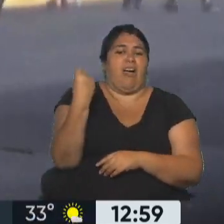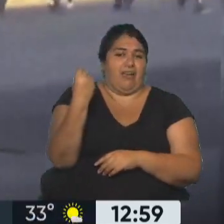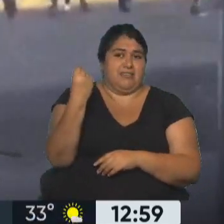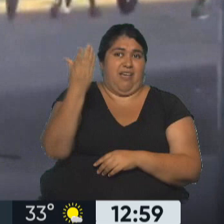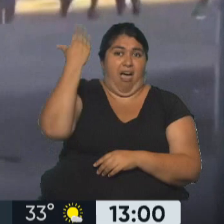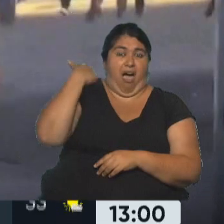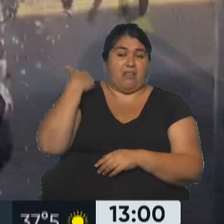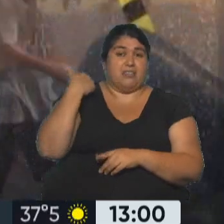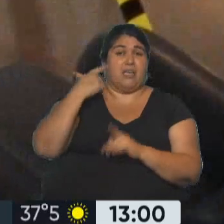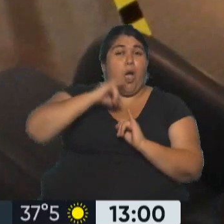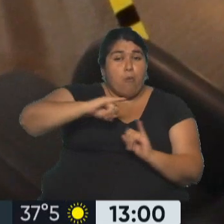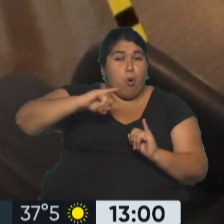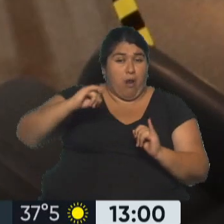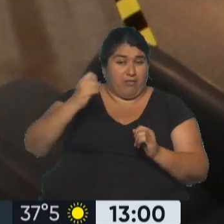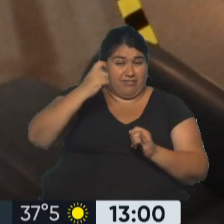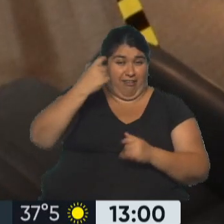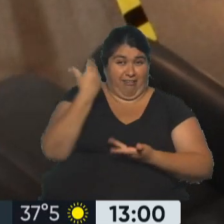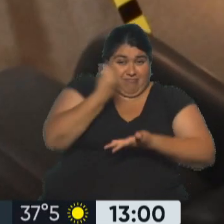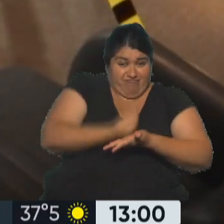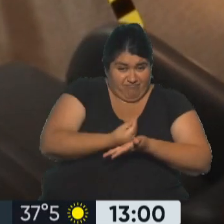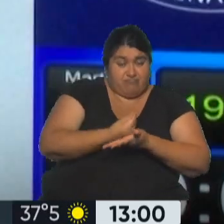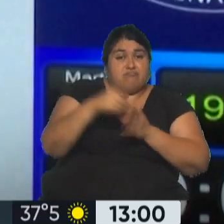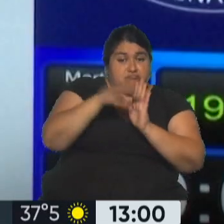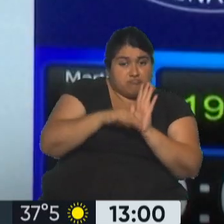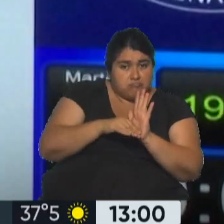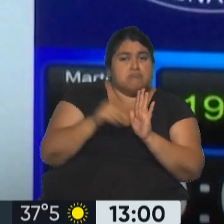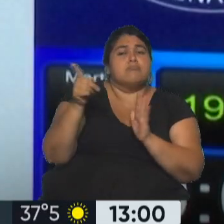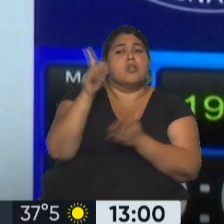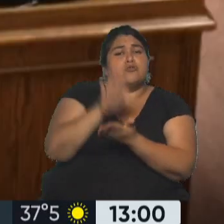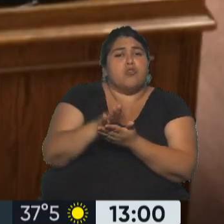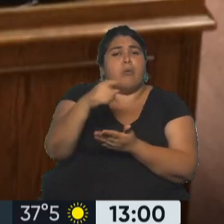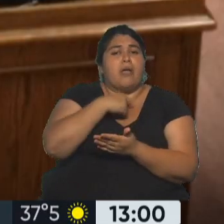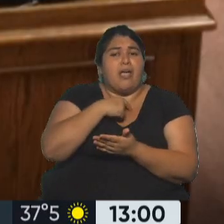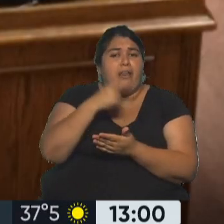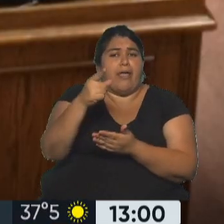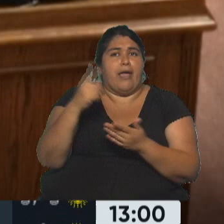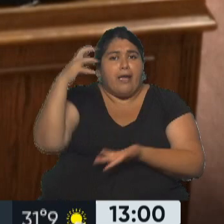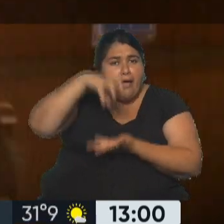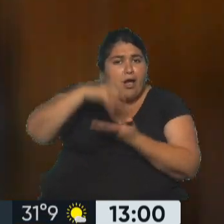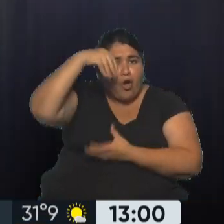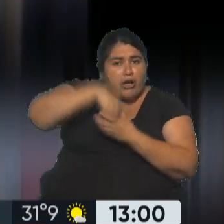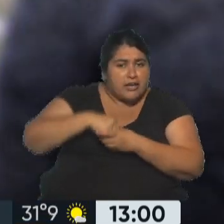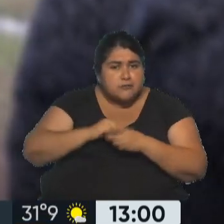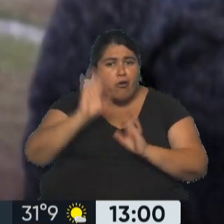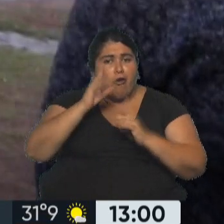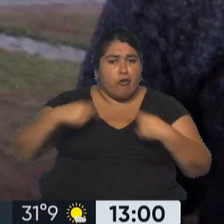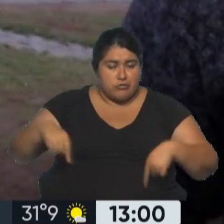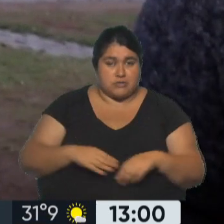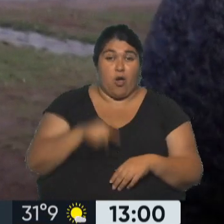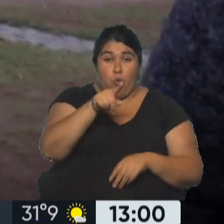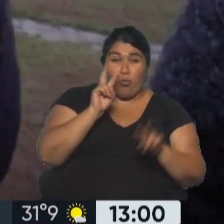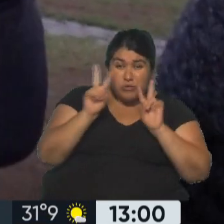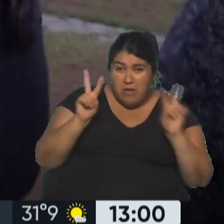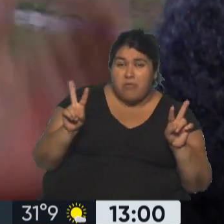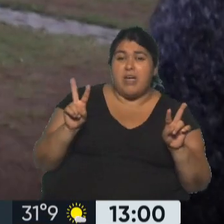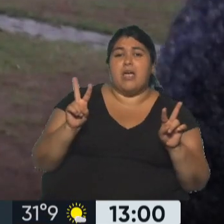de las promesas de campaña, como ponerle un freno al Tratado Transpacífico que impulsa ratificar en el Parlamento. El TPP-11 es